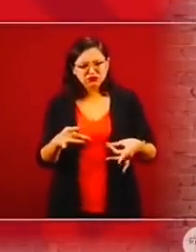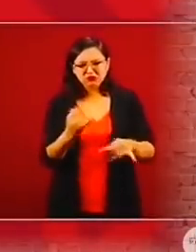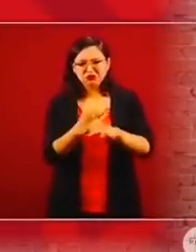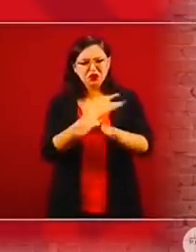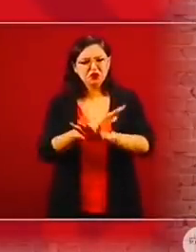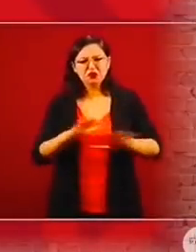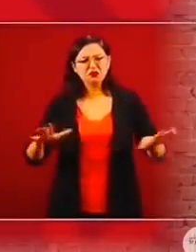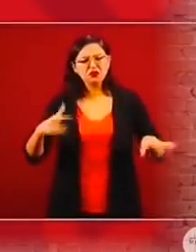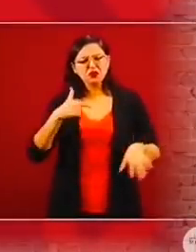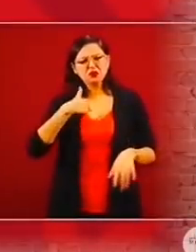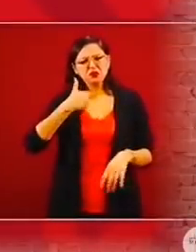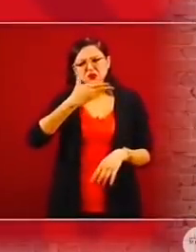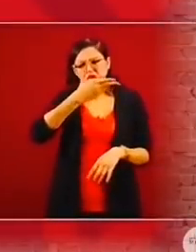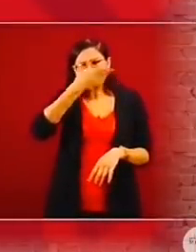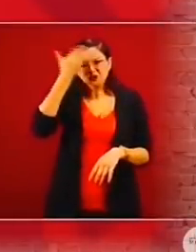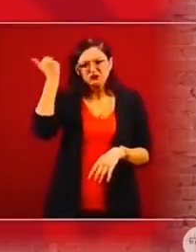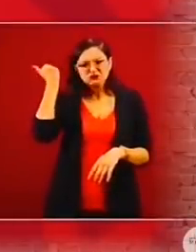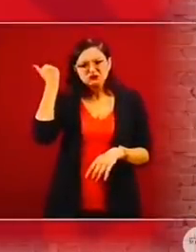preguntando.